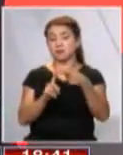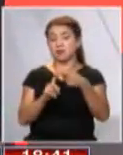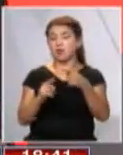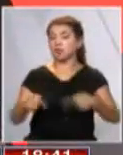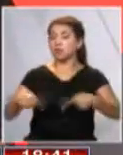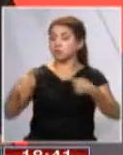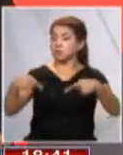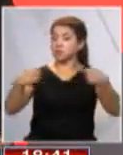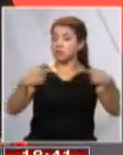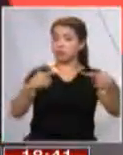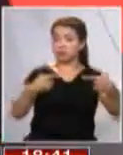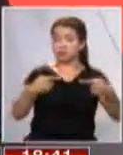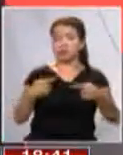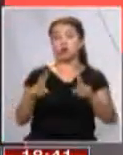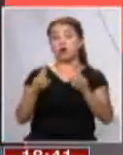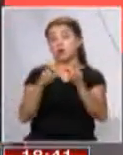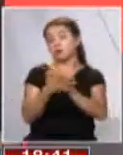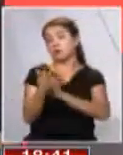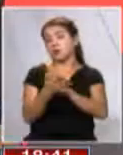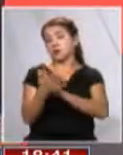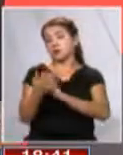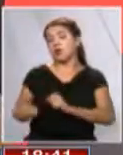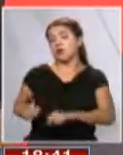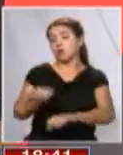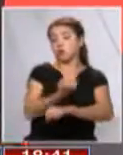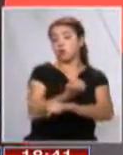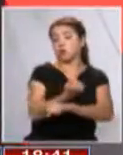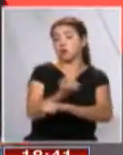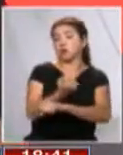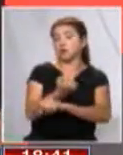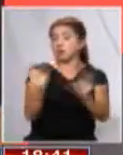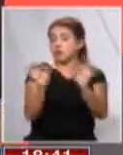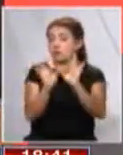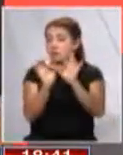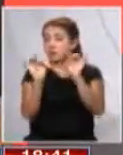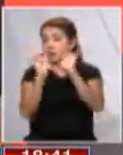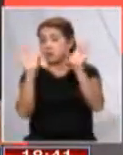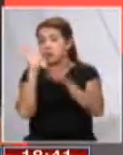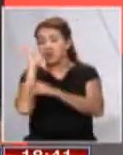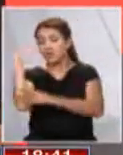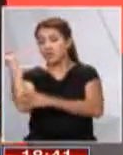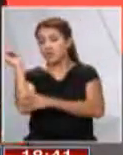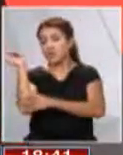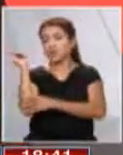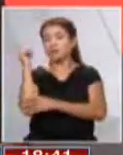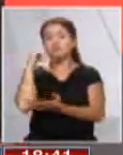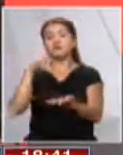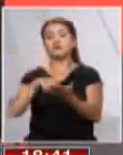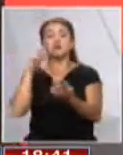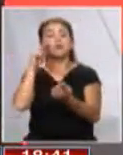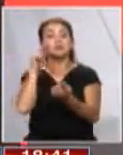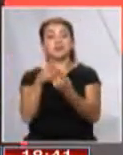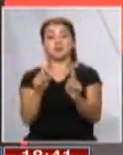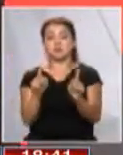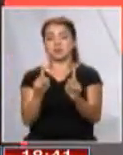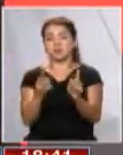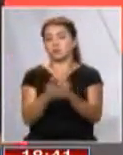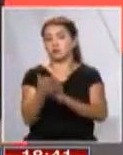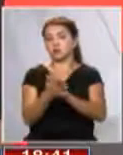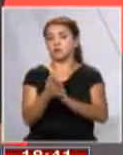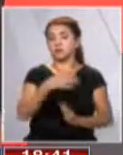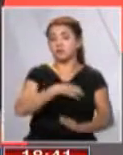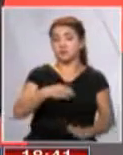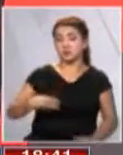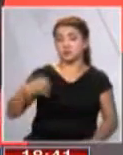haber podido aportar por ejemplo en debatir ideas en poner puntos de vista distintos no nos olvidemos el gobierno presidente piñera